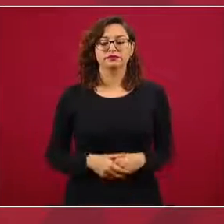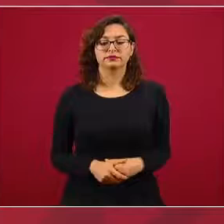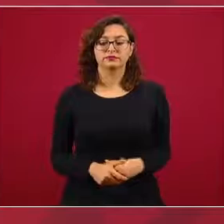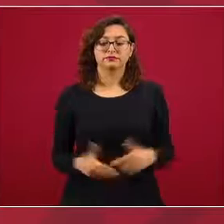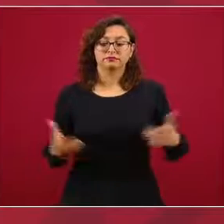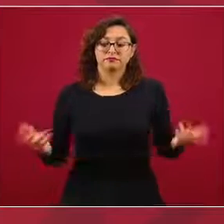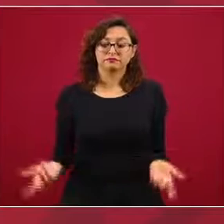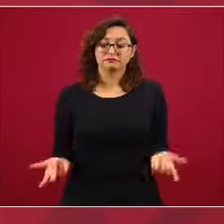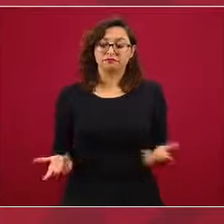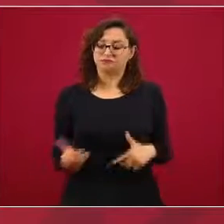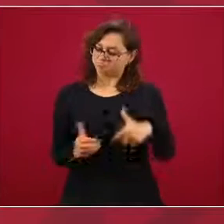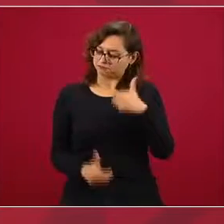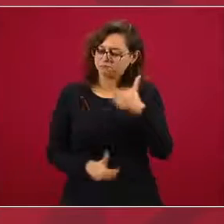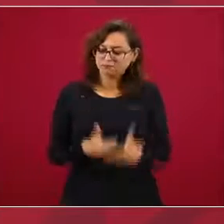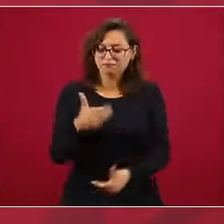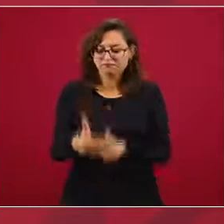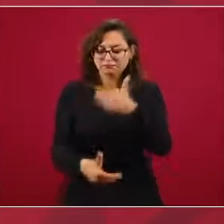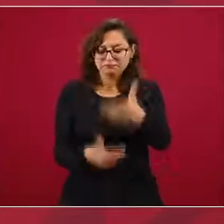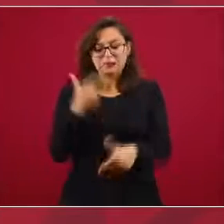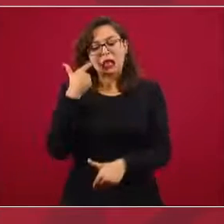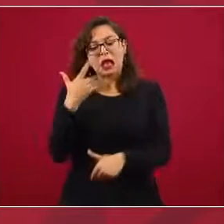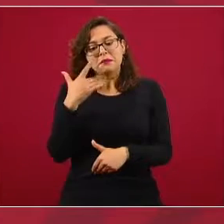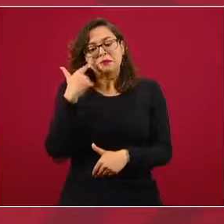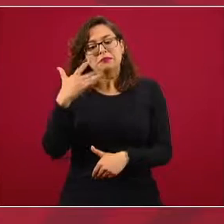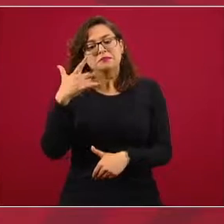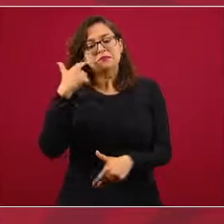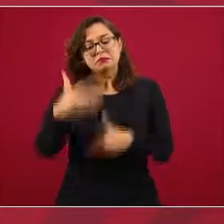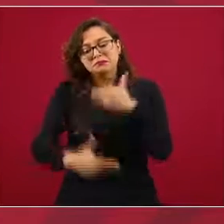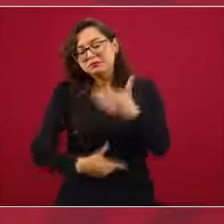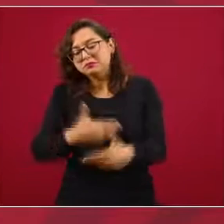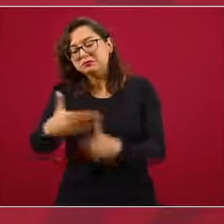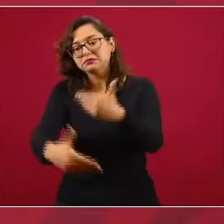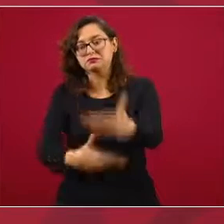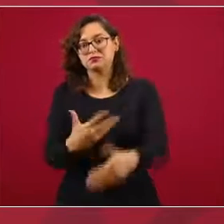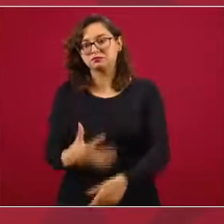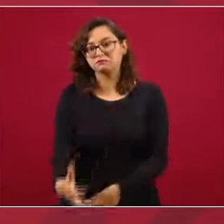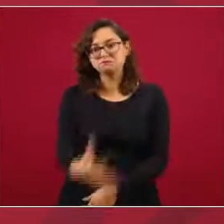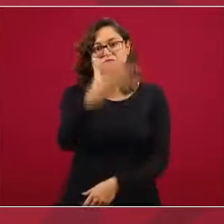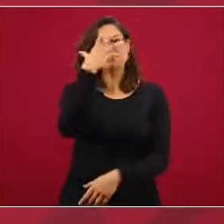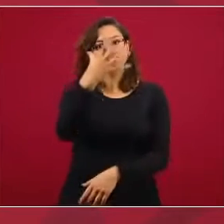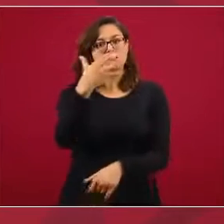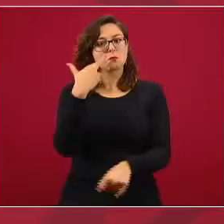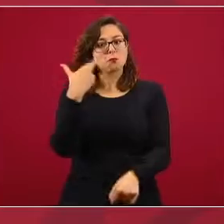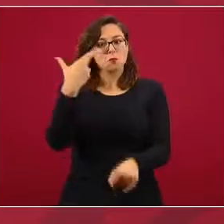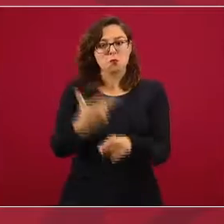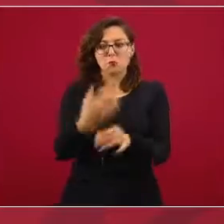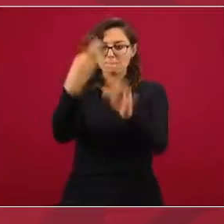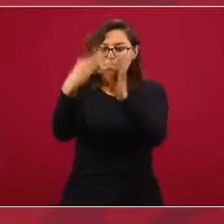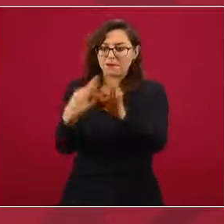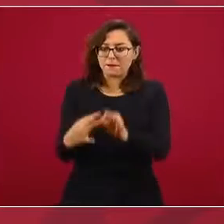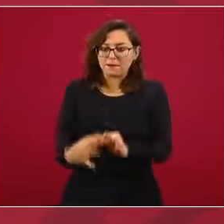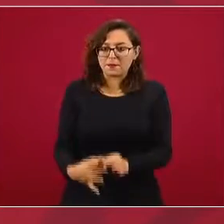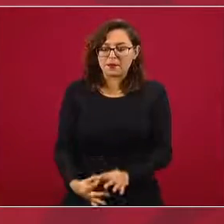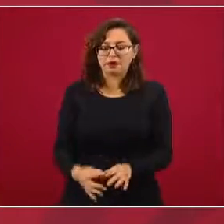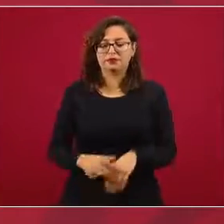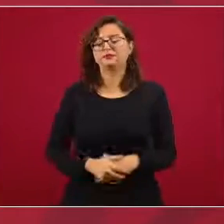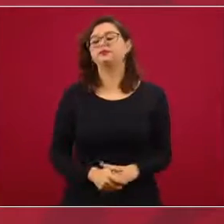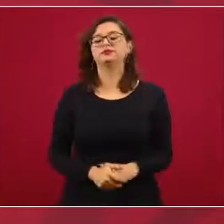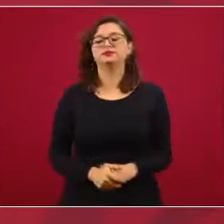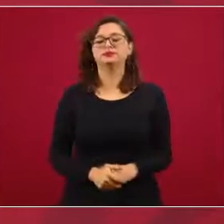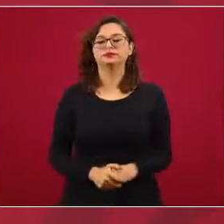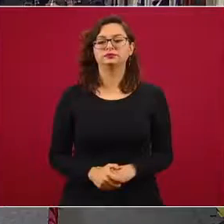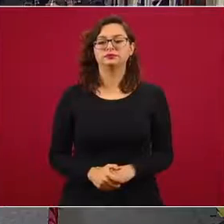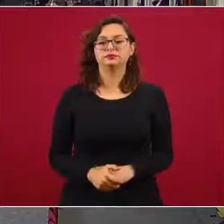vamos hacia adelante a ver esto con toda la seriedad y con toda la responsabilidad.